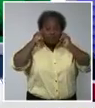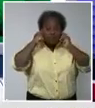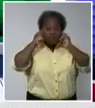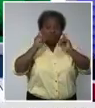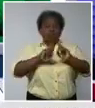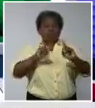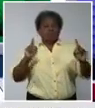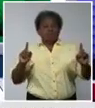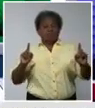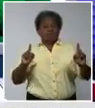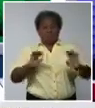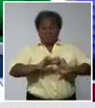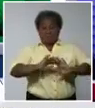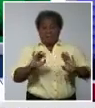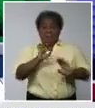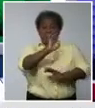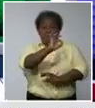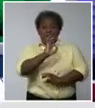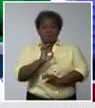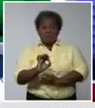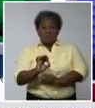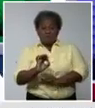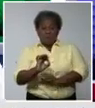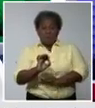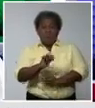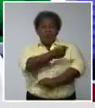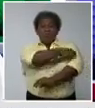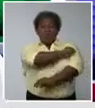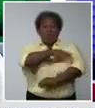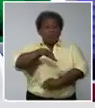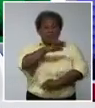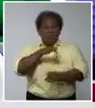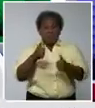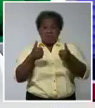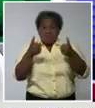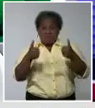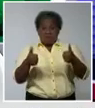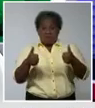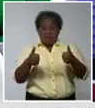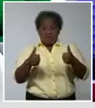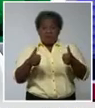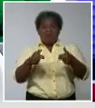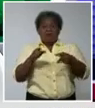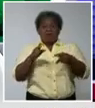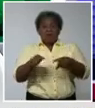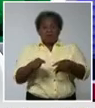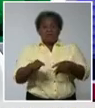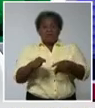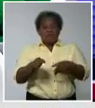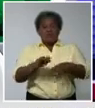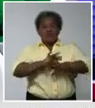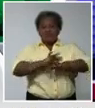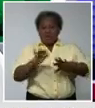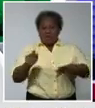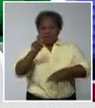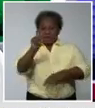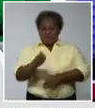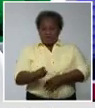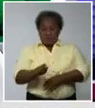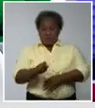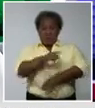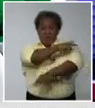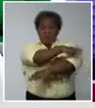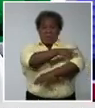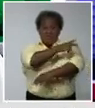de cobertura de su población que le permita realmente que no se enfermen más las